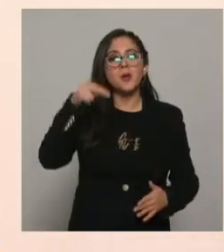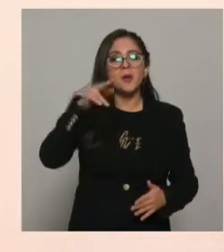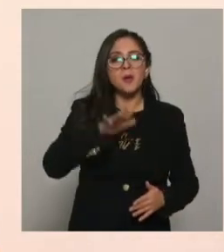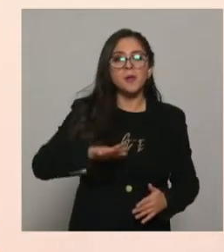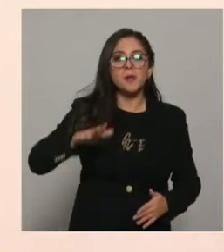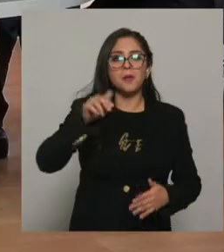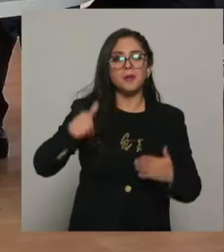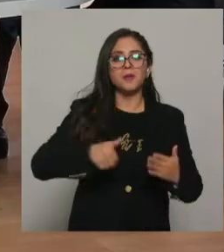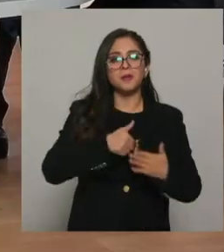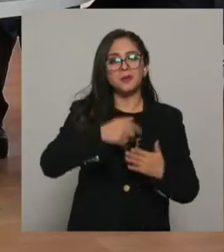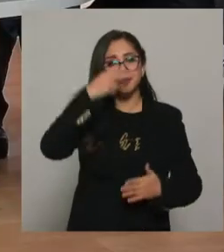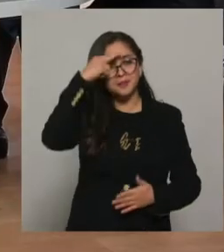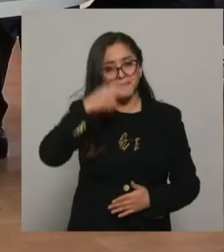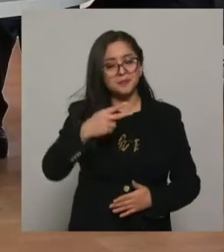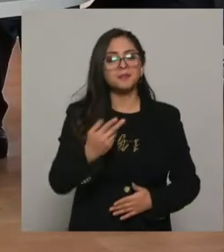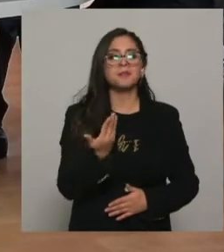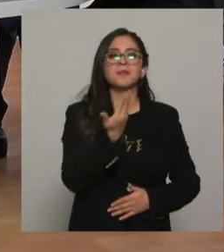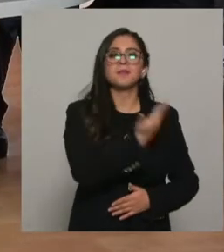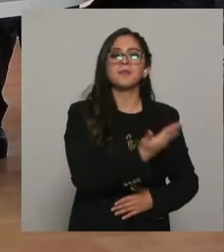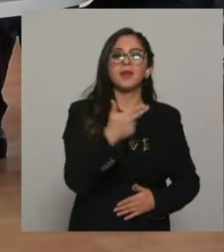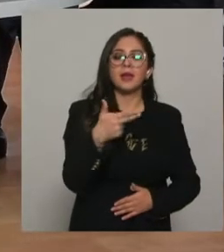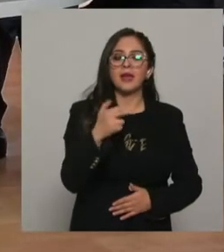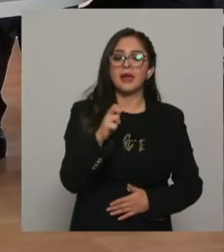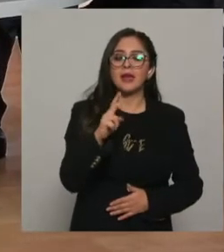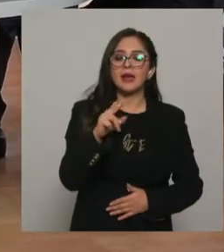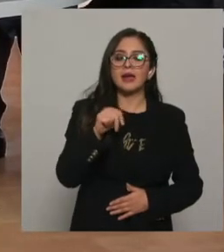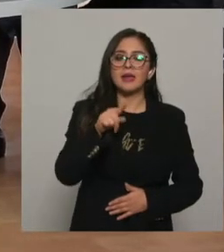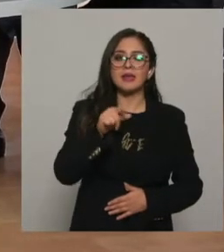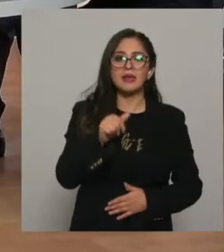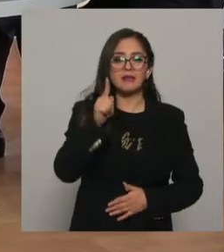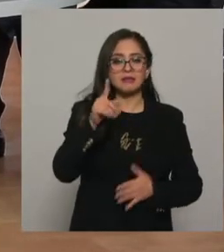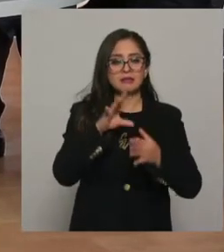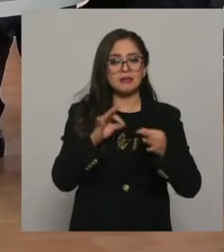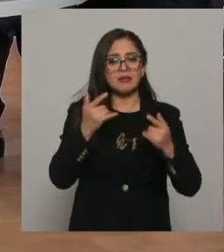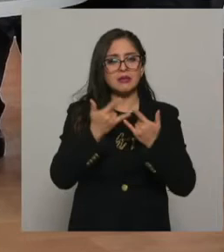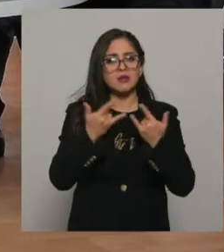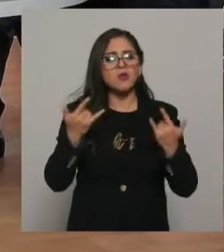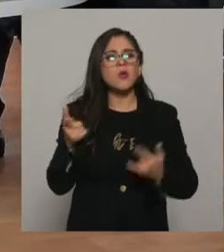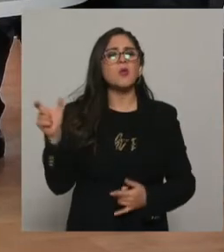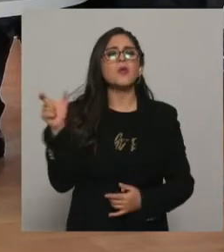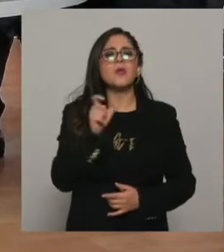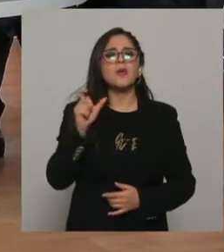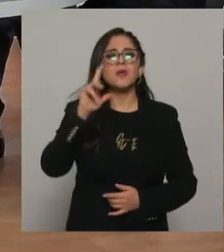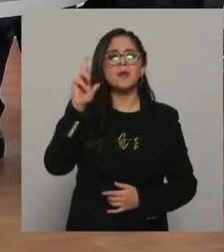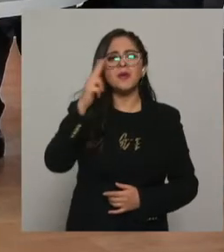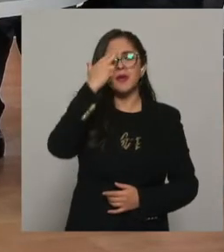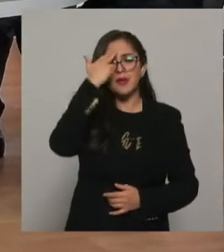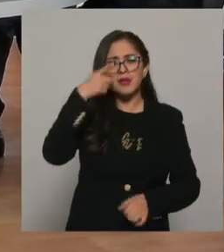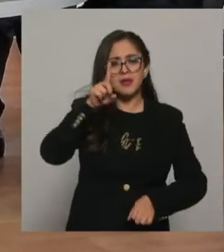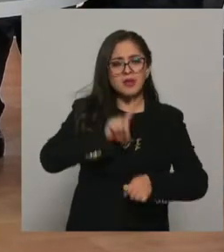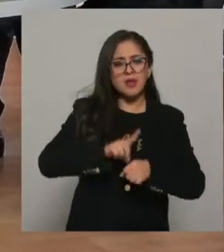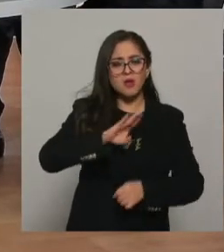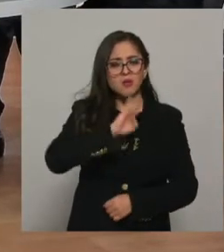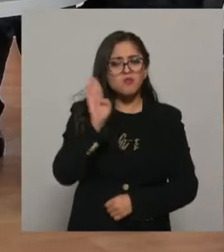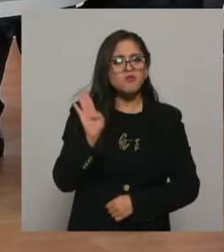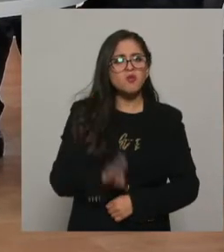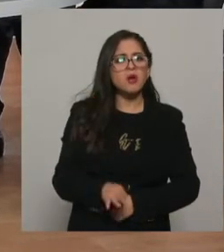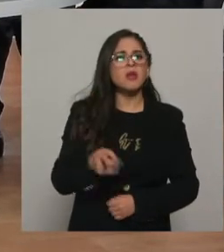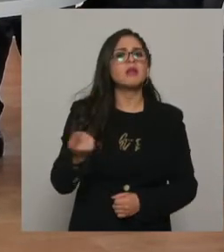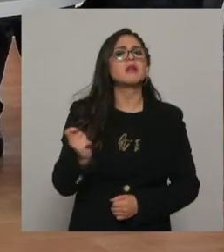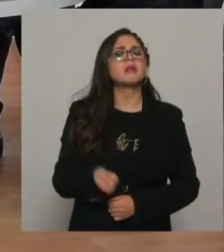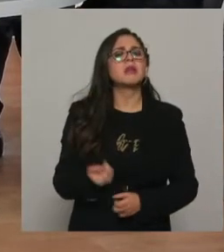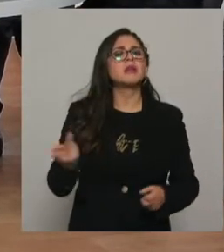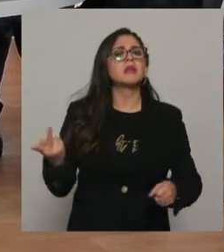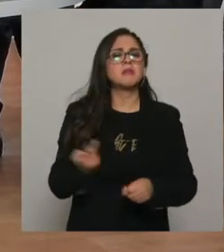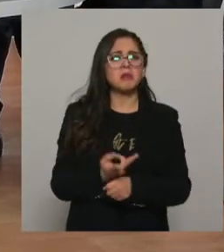México. Erlinda García, usted es historiadora. ¿Desde cuándo se conmemora el Día de Muertos en la zona y cómo ha sido este proceso? Si es que